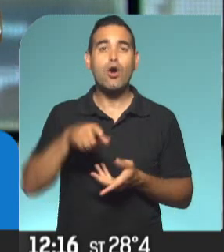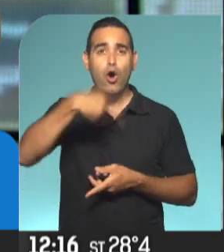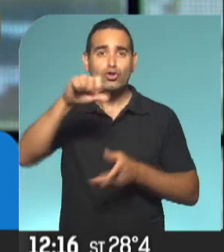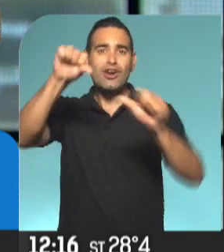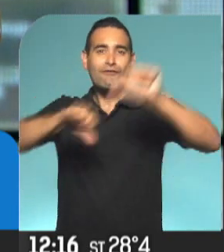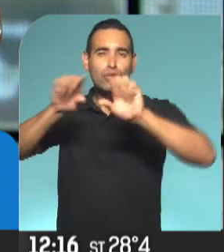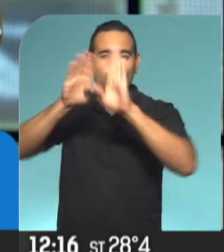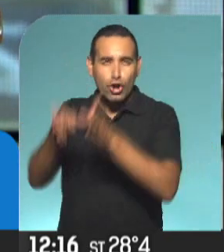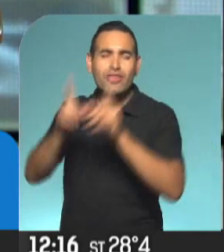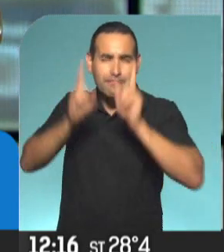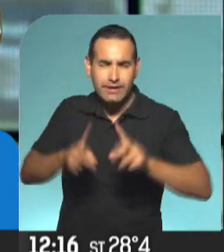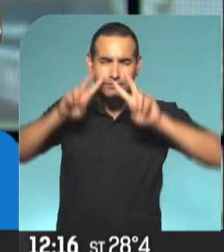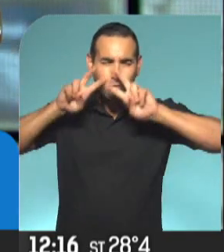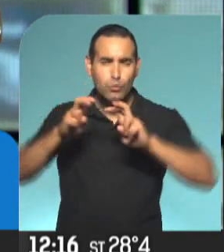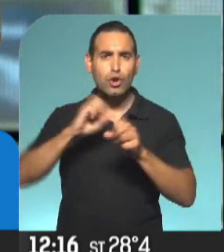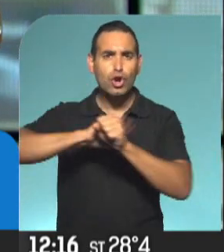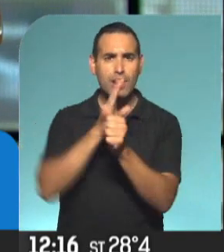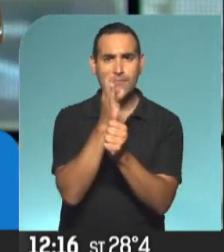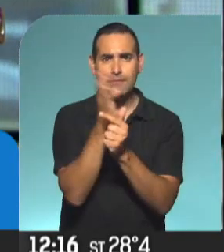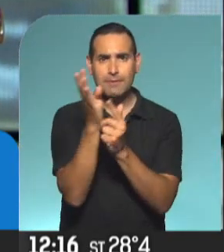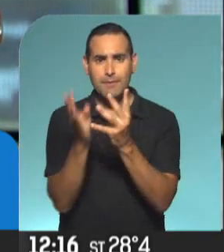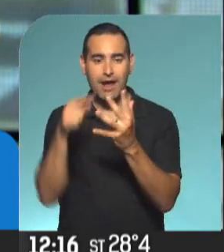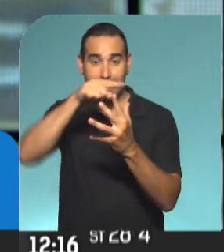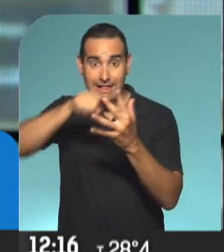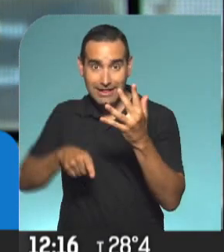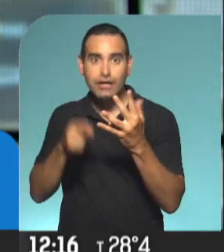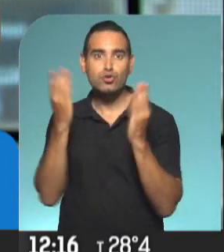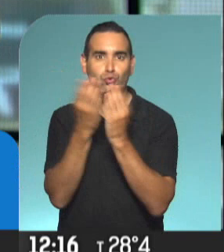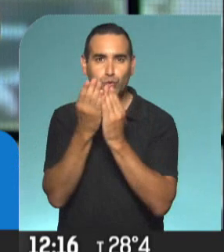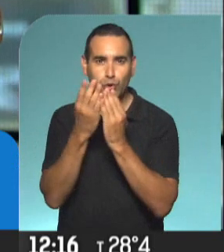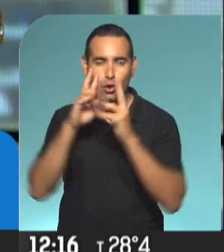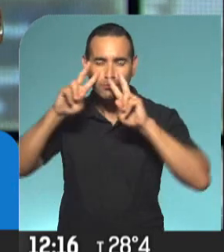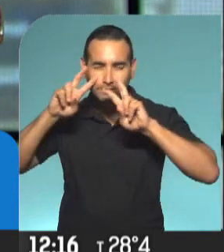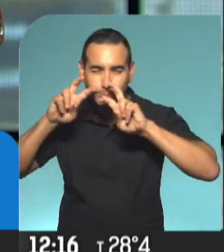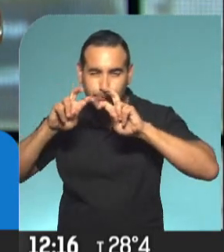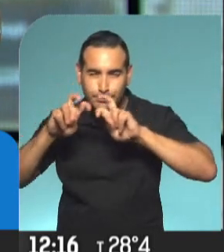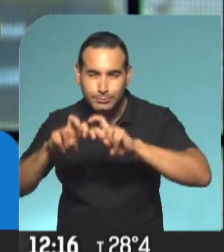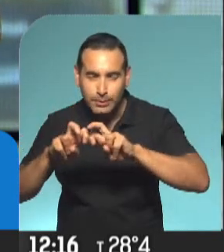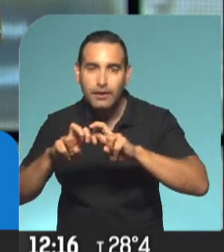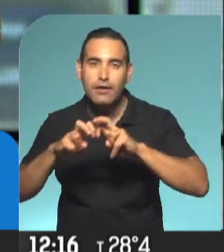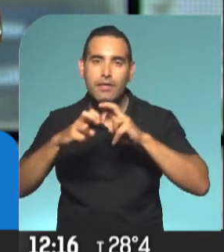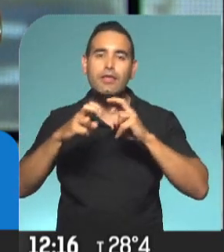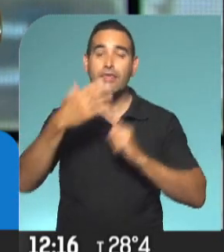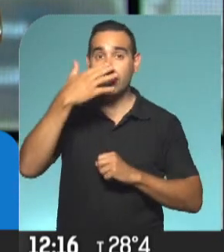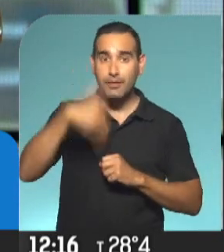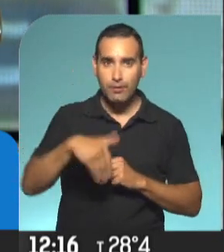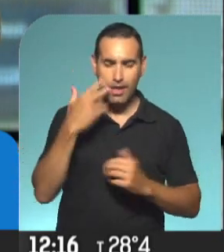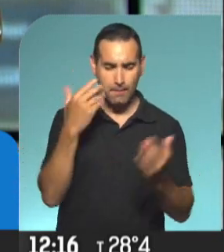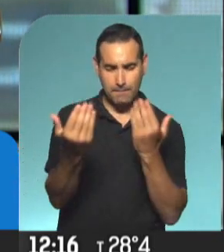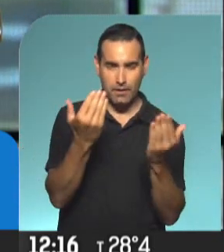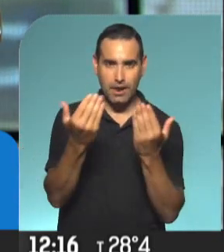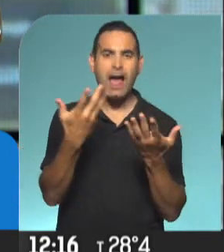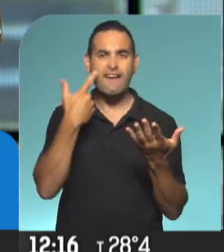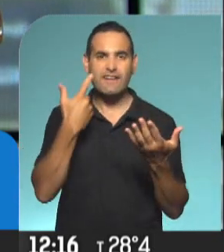Estudian las variantes que aparecen y después eso va a un estudio biológico donde se enfrentan estas